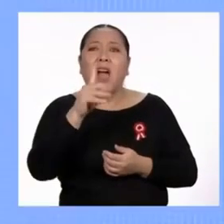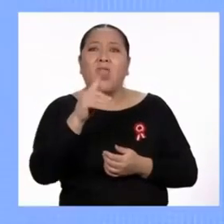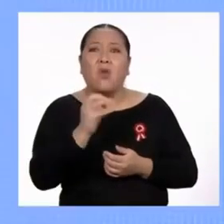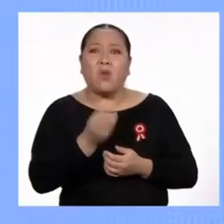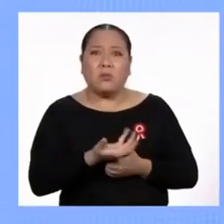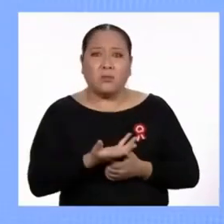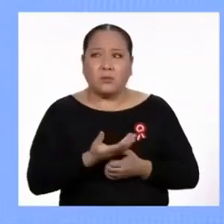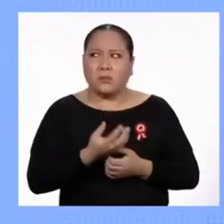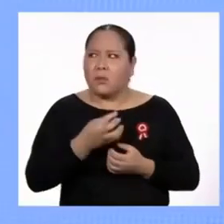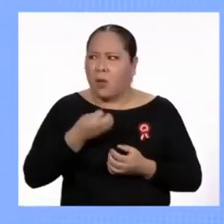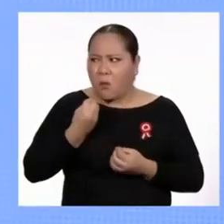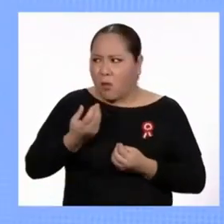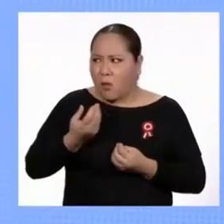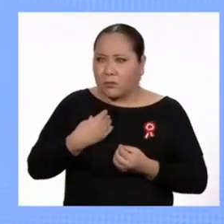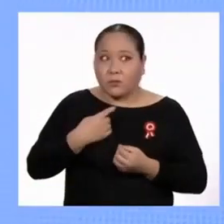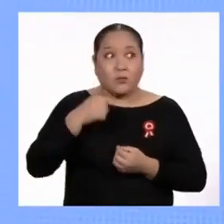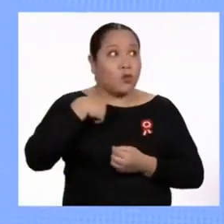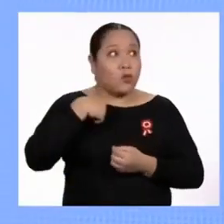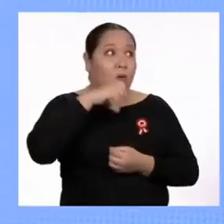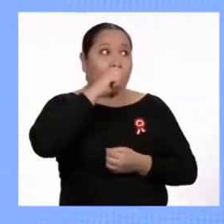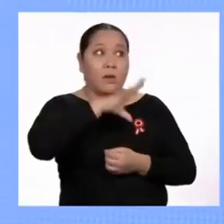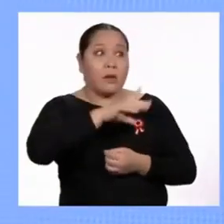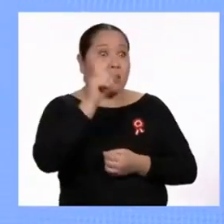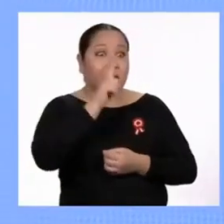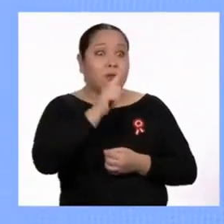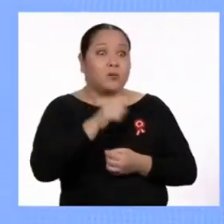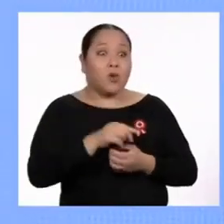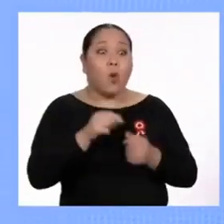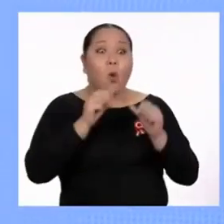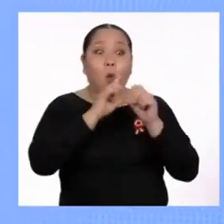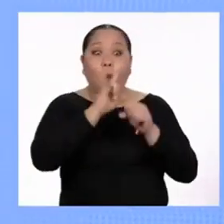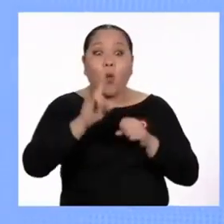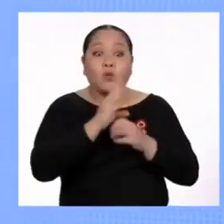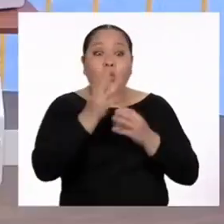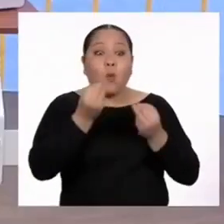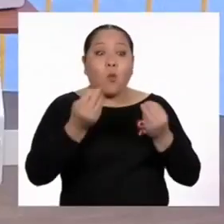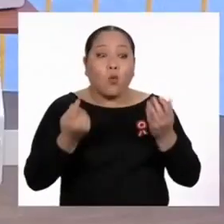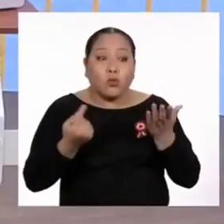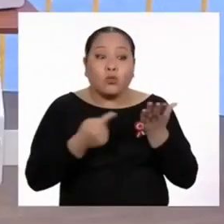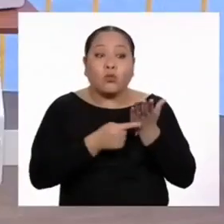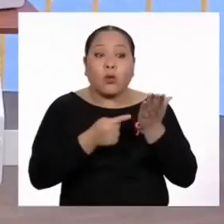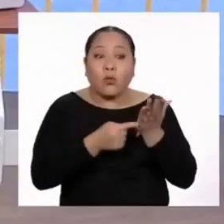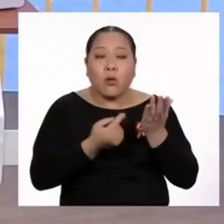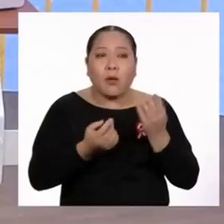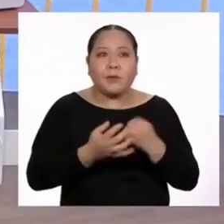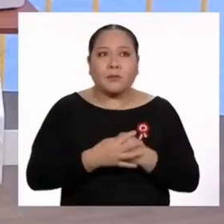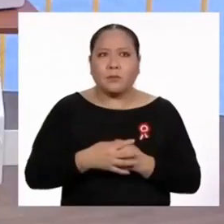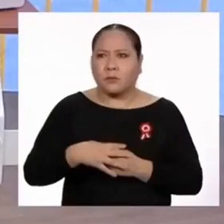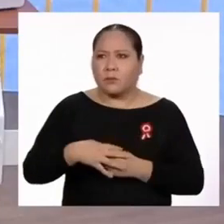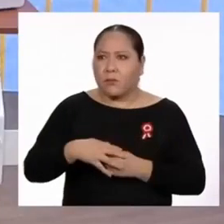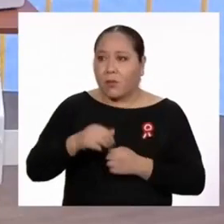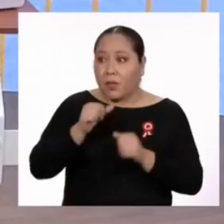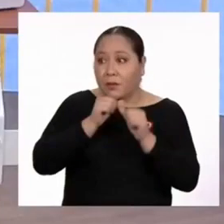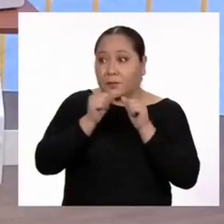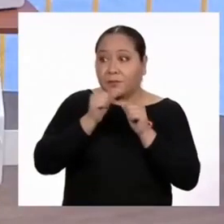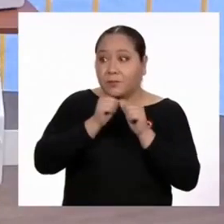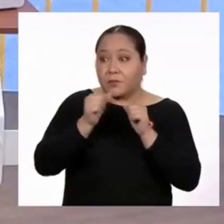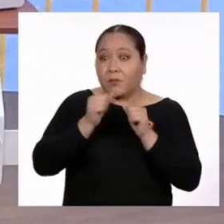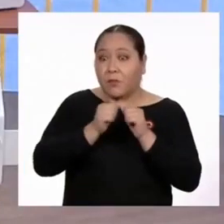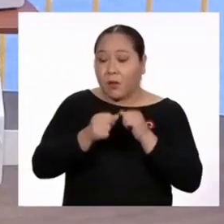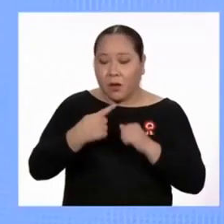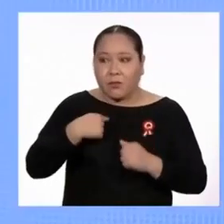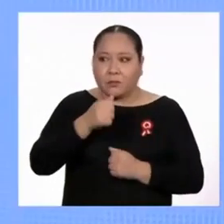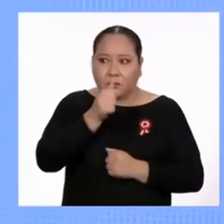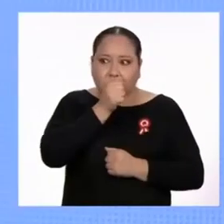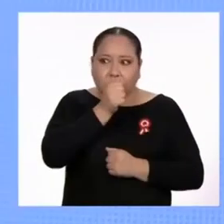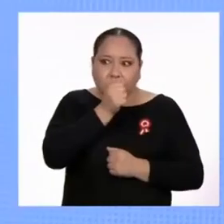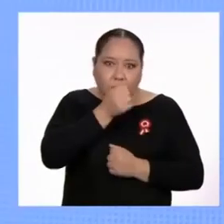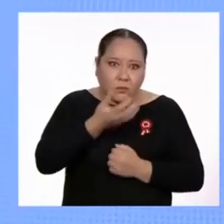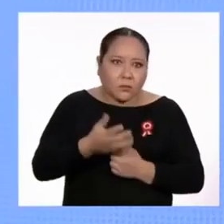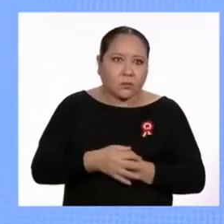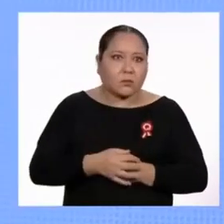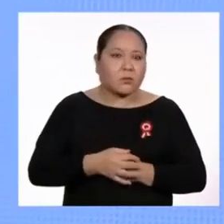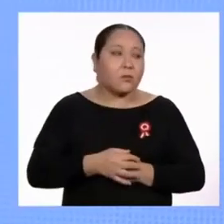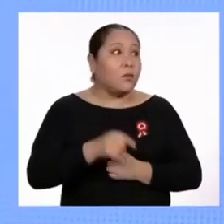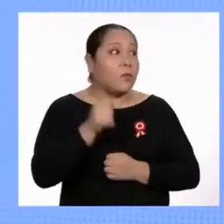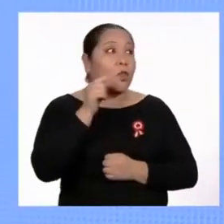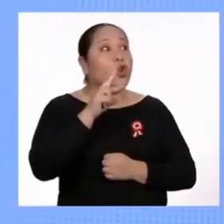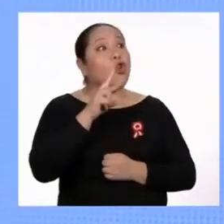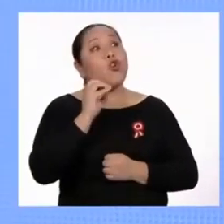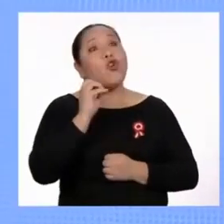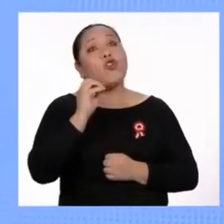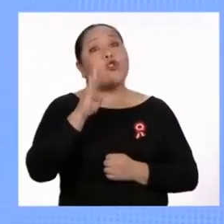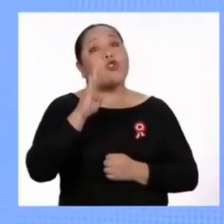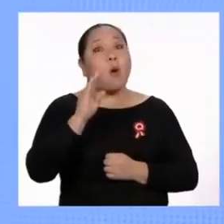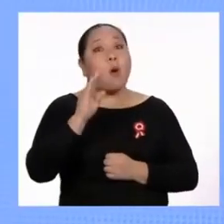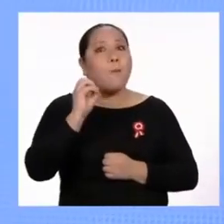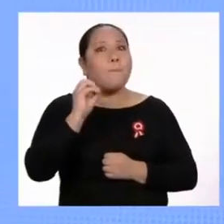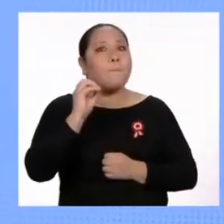hackearía? ¡Yo te dije que no abuses de las redes sociales! Mis claves siempre son seguras. Los robots